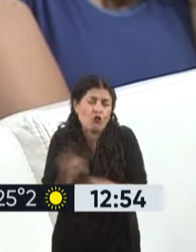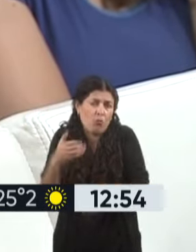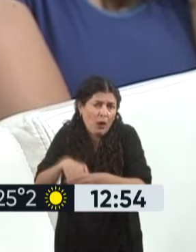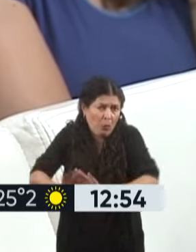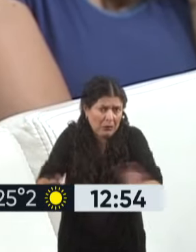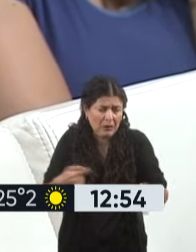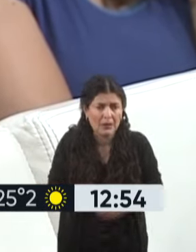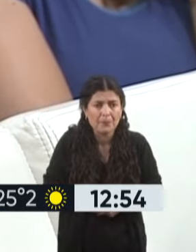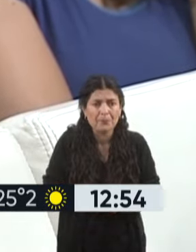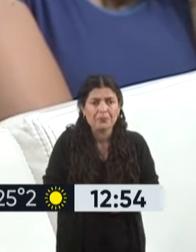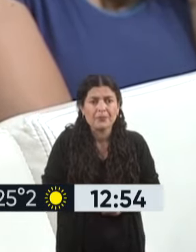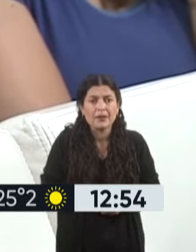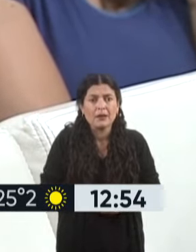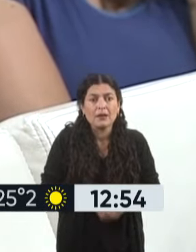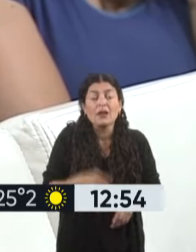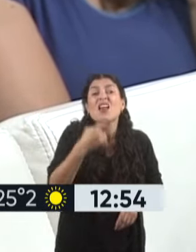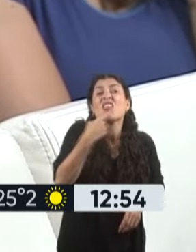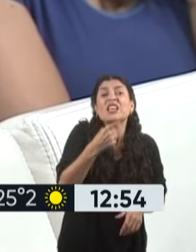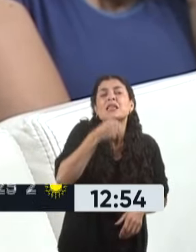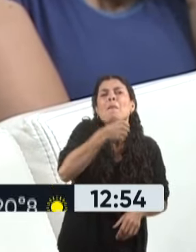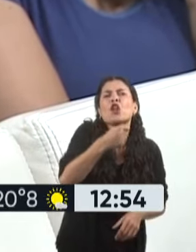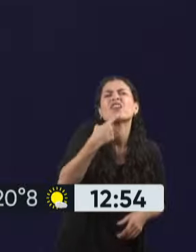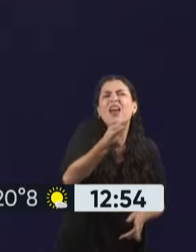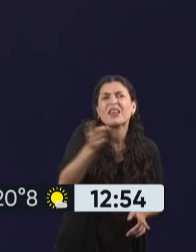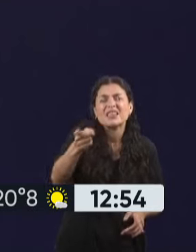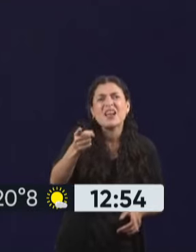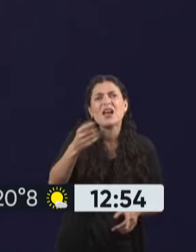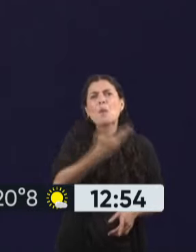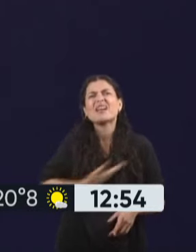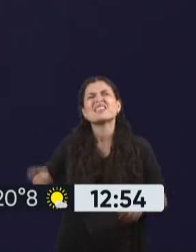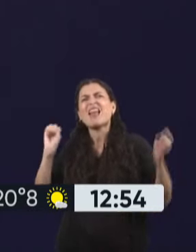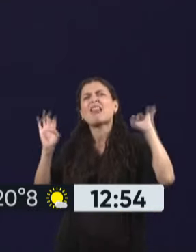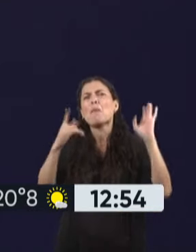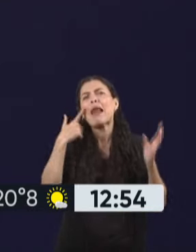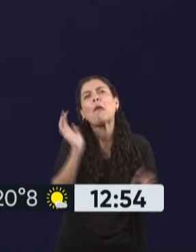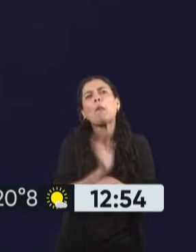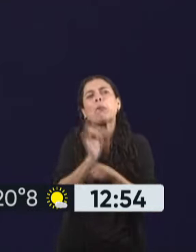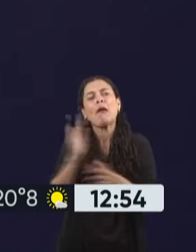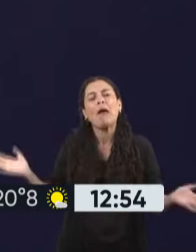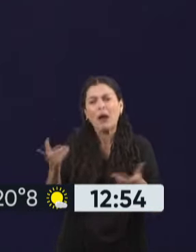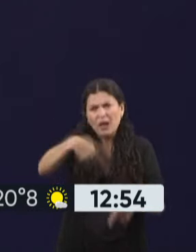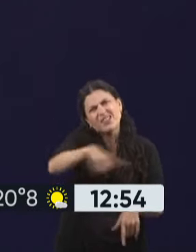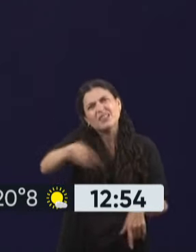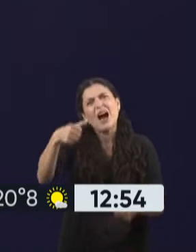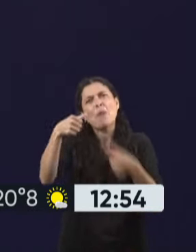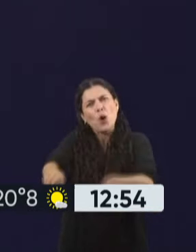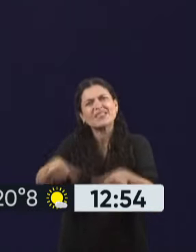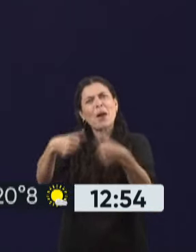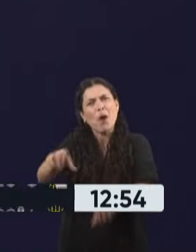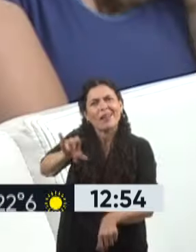vayan al link y apuesten. O sea, él no dijo que vayan al link y apuesten. No. no lo dijo, lo puso y no